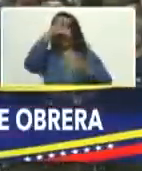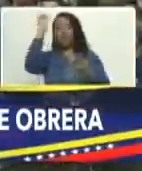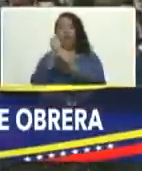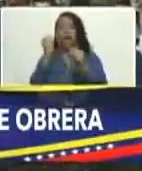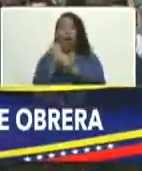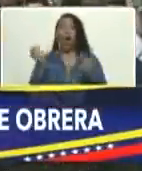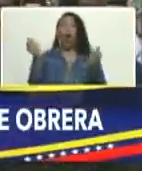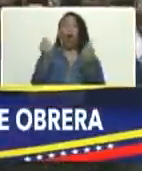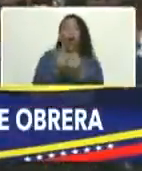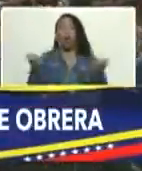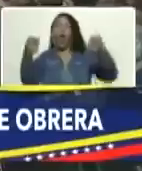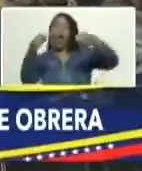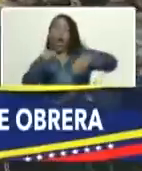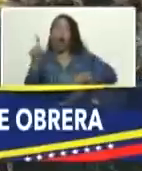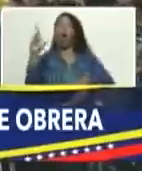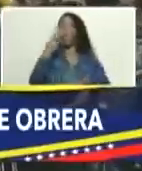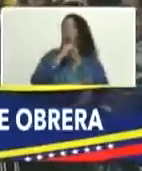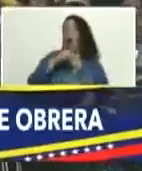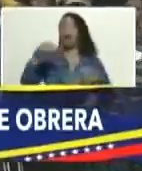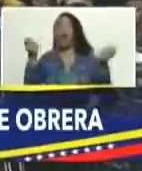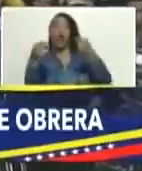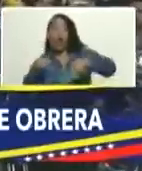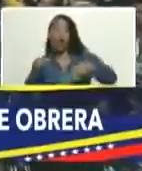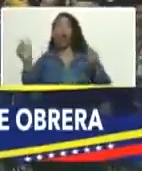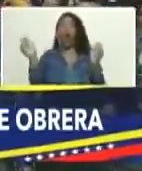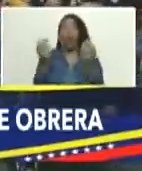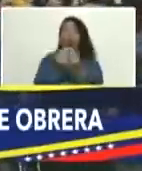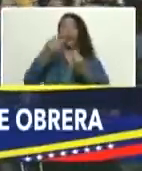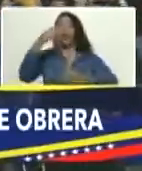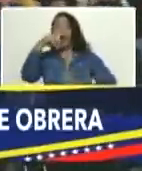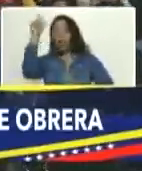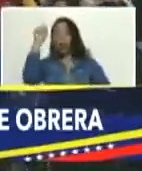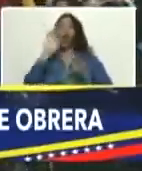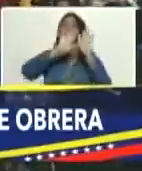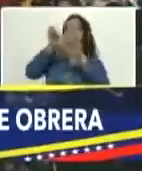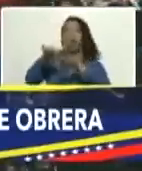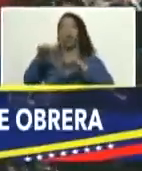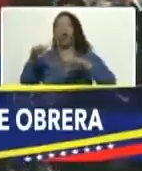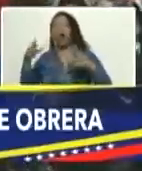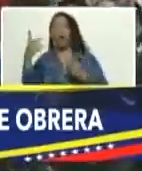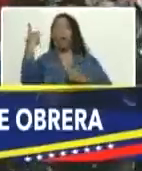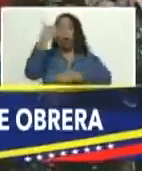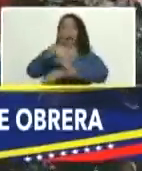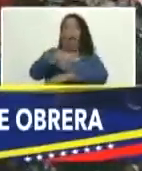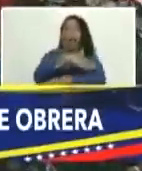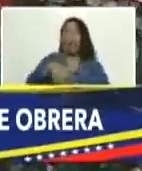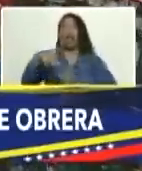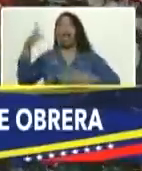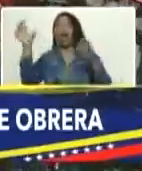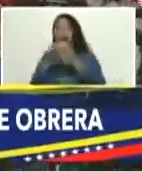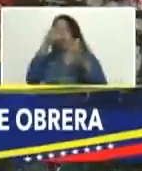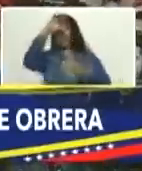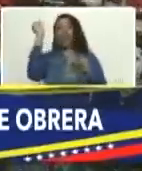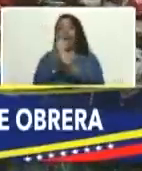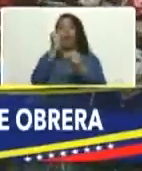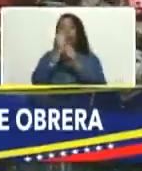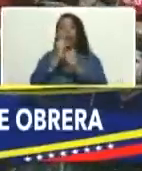Con bloqueo, sin bloqueo, con Maduro me reteo, pa' la calle, clase obrera.